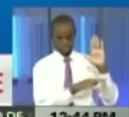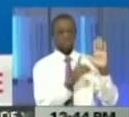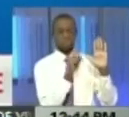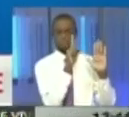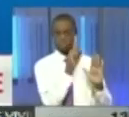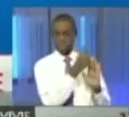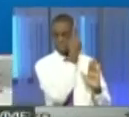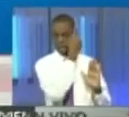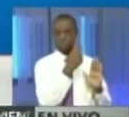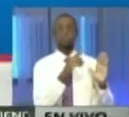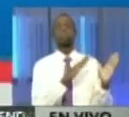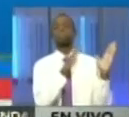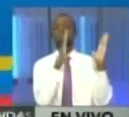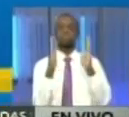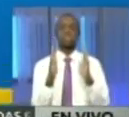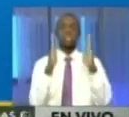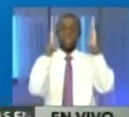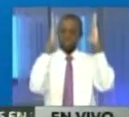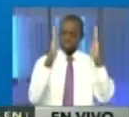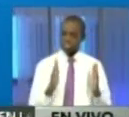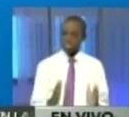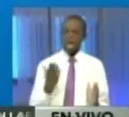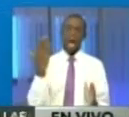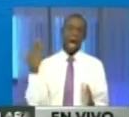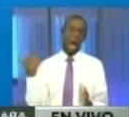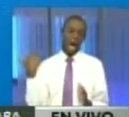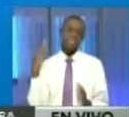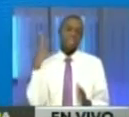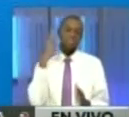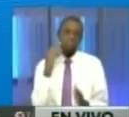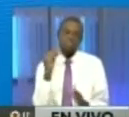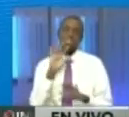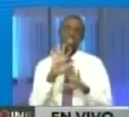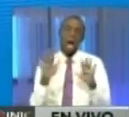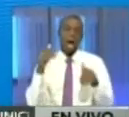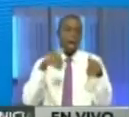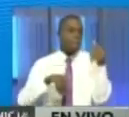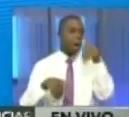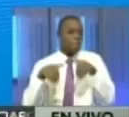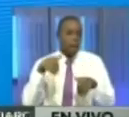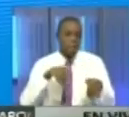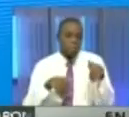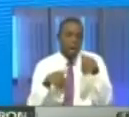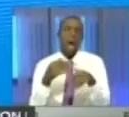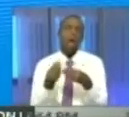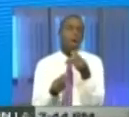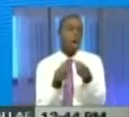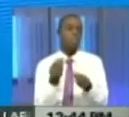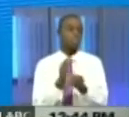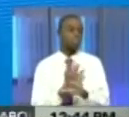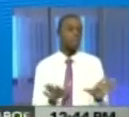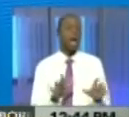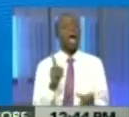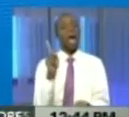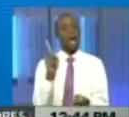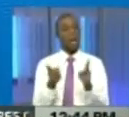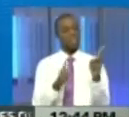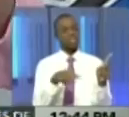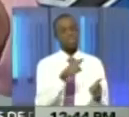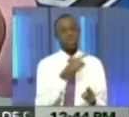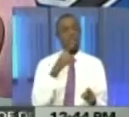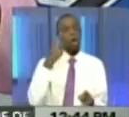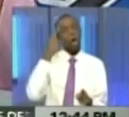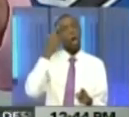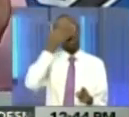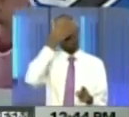referir a las experiencias de referendos revocatorios vividas en el país. Pareciera que a veces se nos olvida que